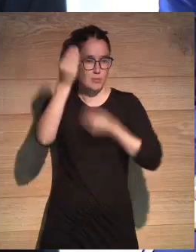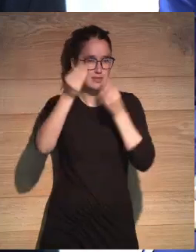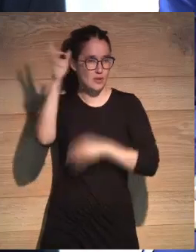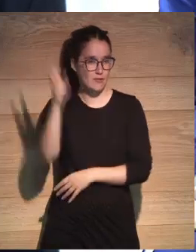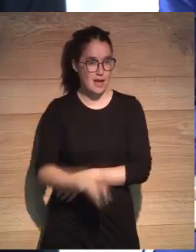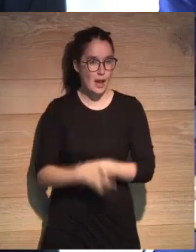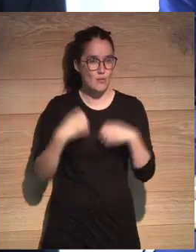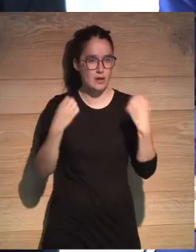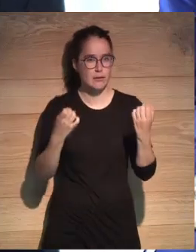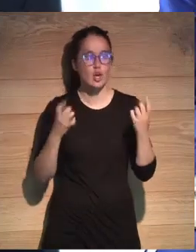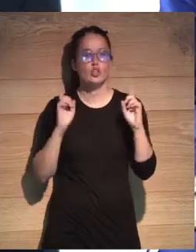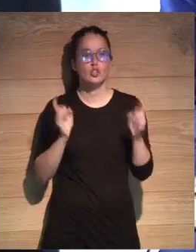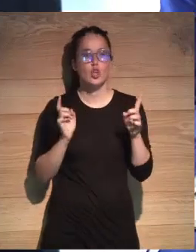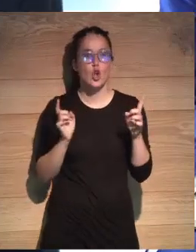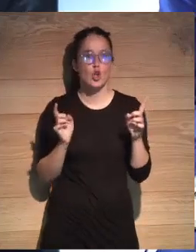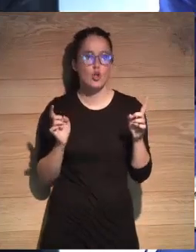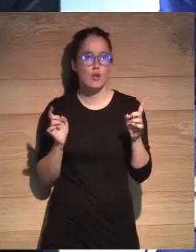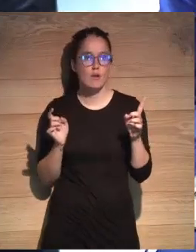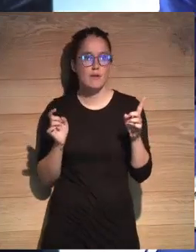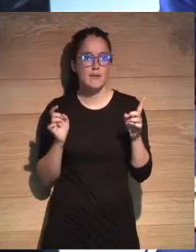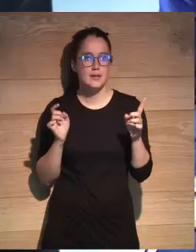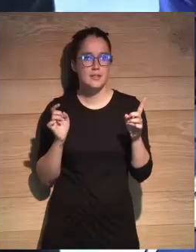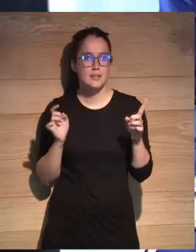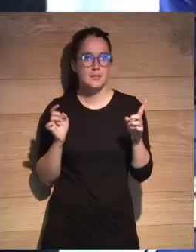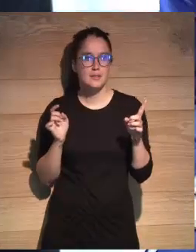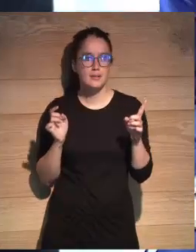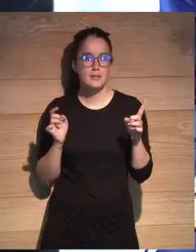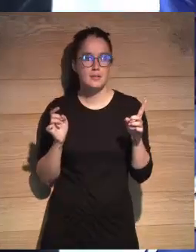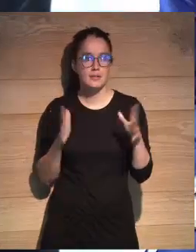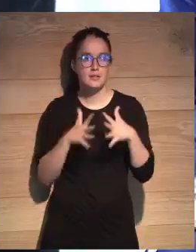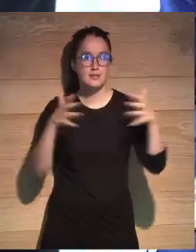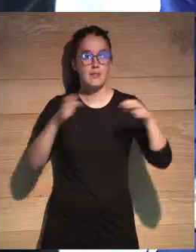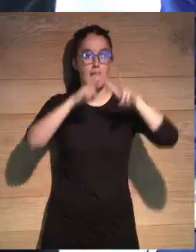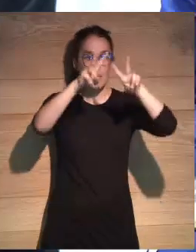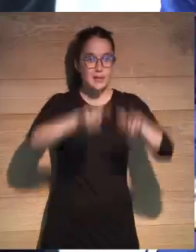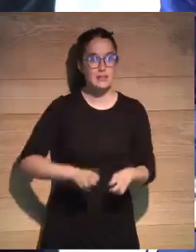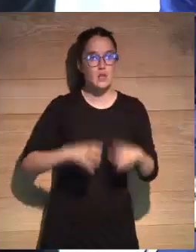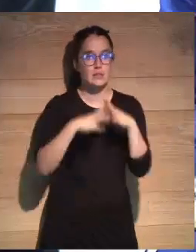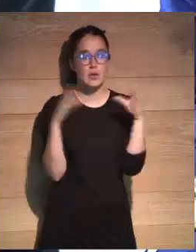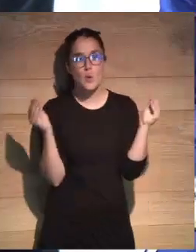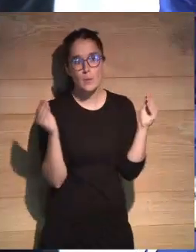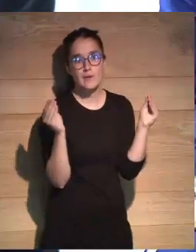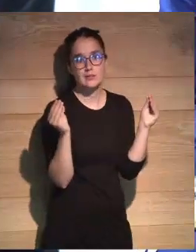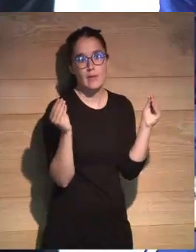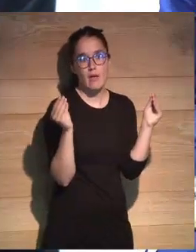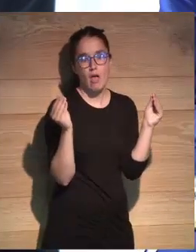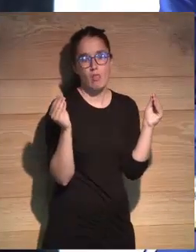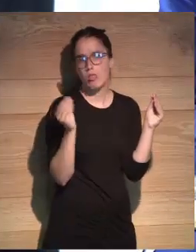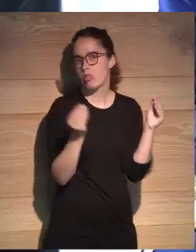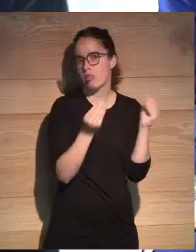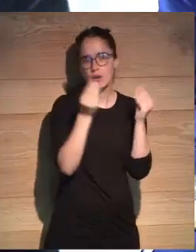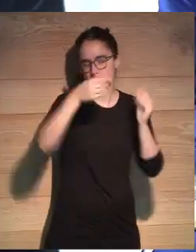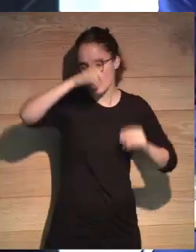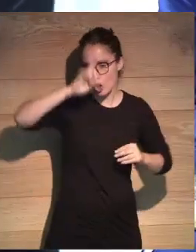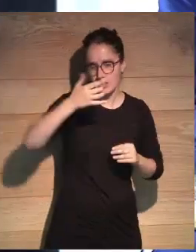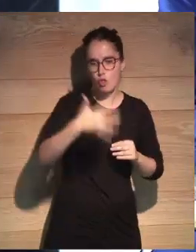muy útil, ¿no? No podemos quedarnos solamente con esas entradillas de investigadores de la universidad de